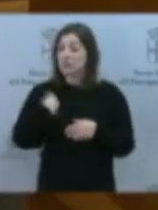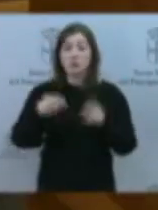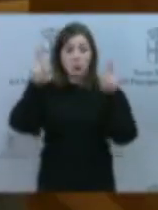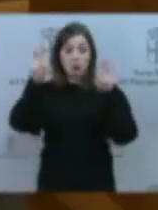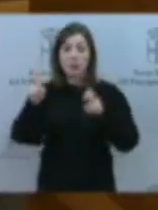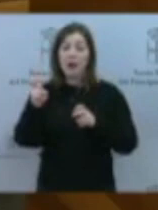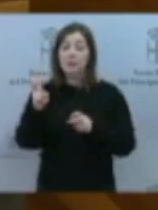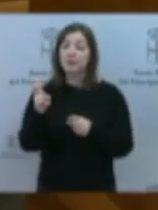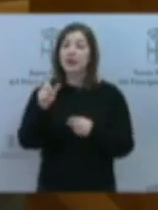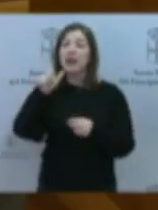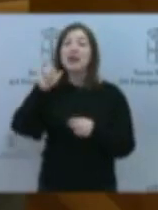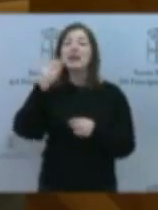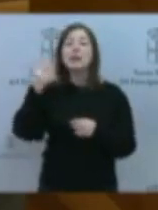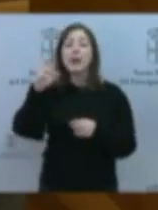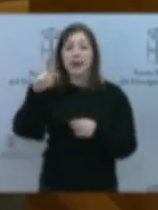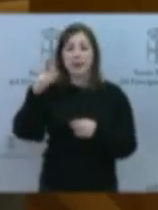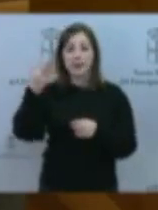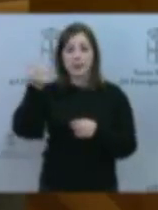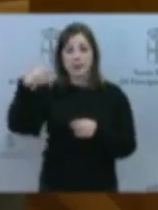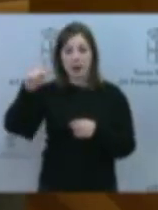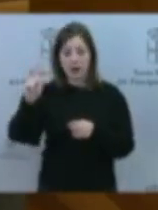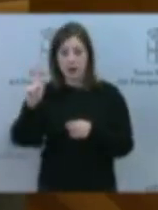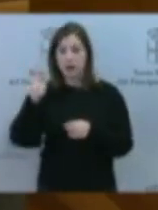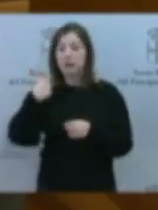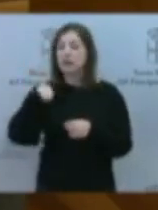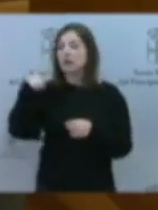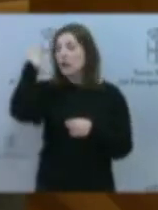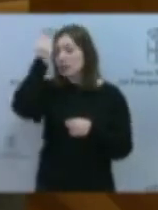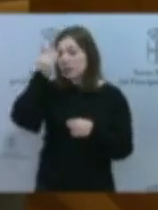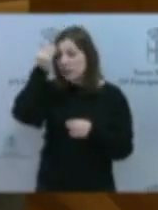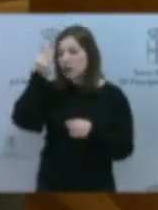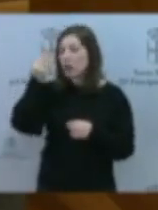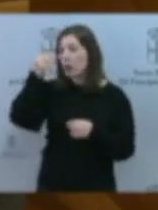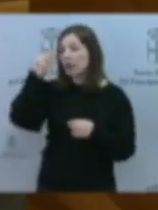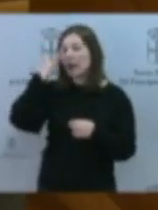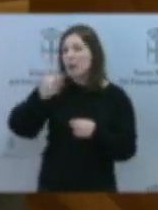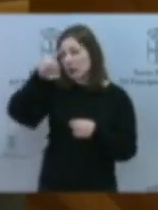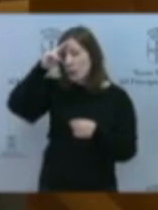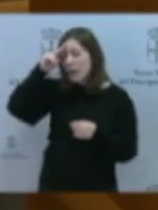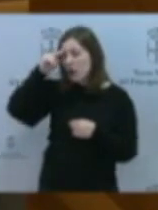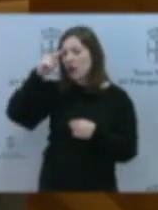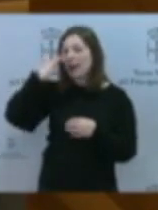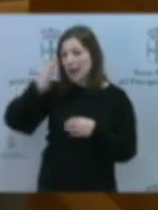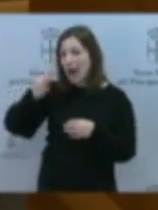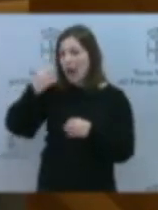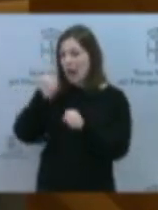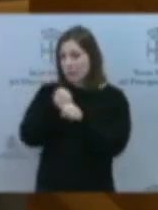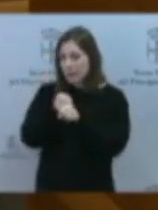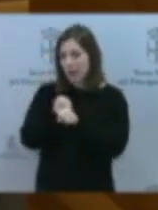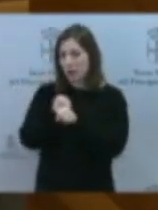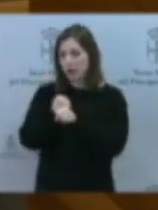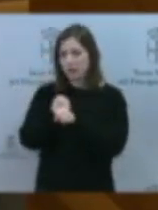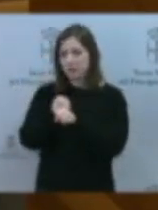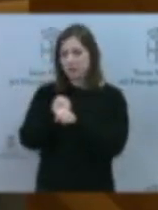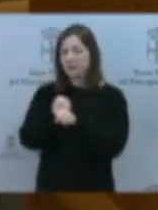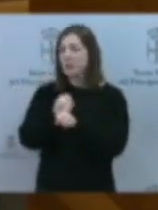un trasfondo de preocupación real sobre el empleo, cuál va a ser la proyección, que evidentemente nosotros como gobierno trasladamos esa